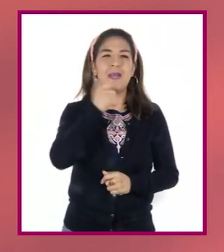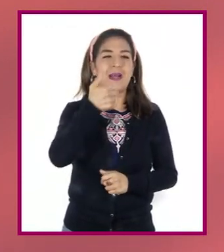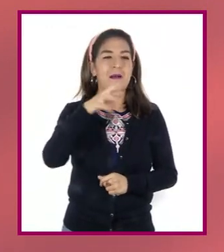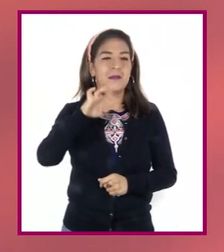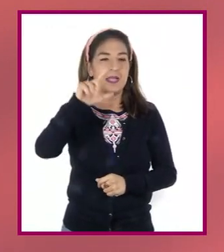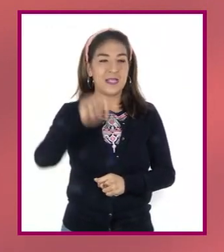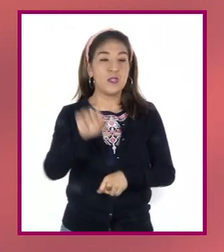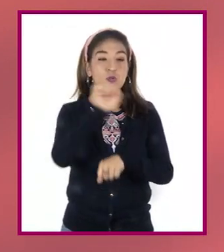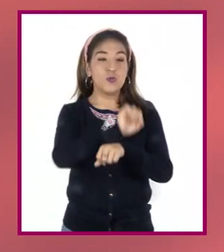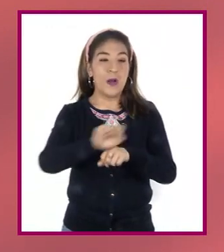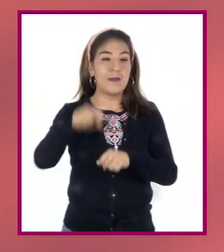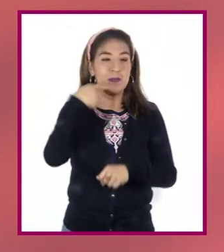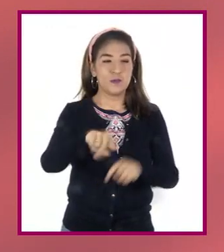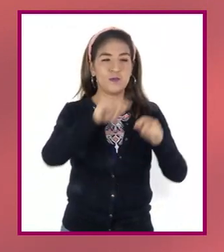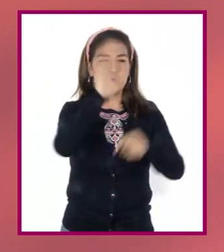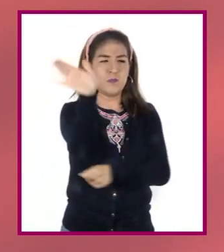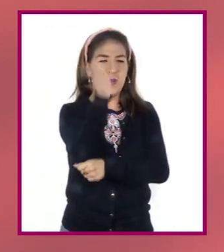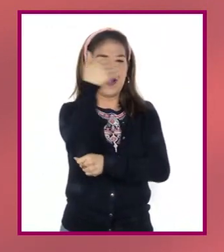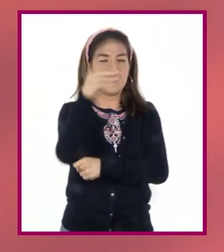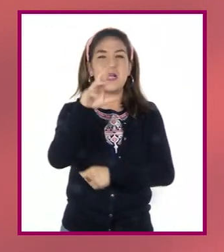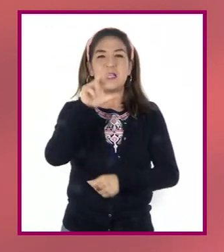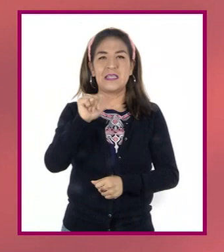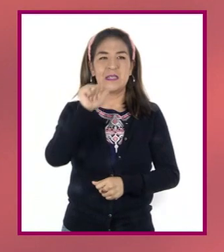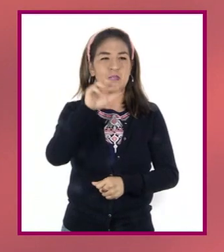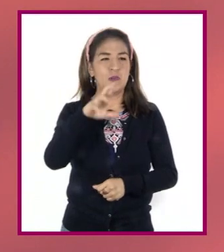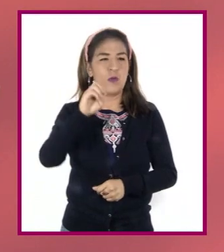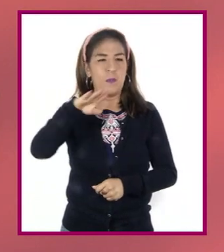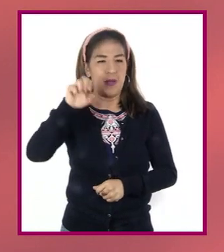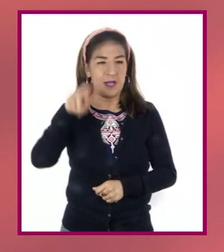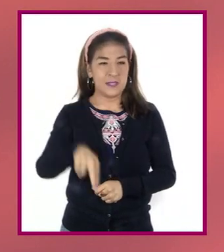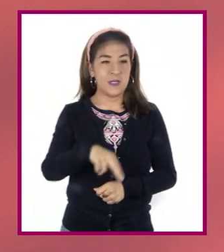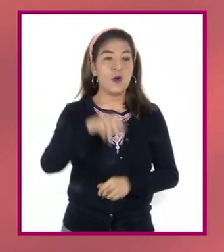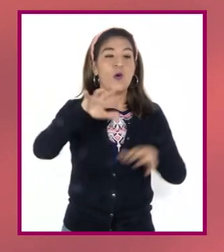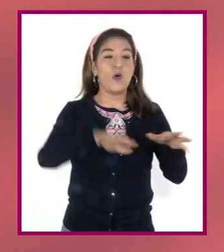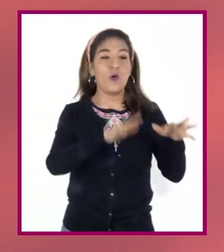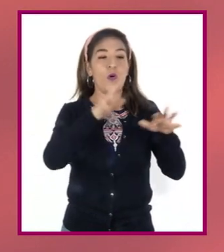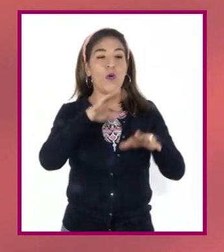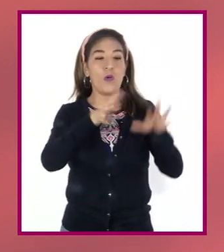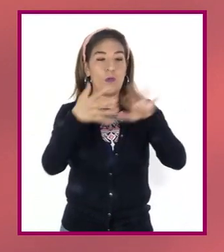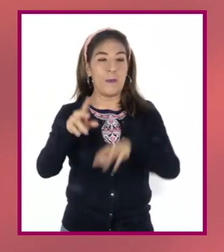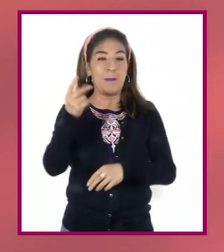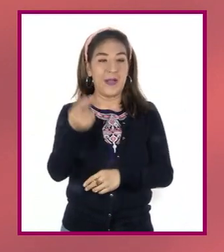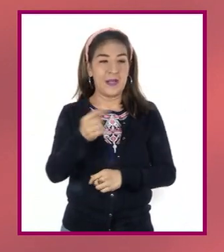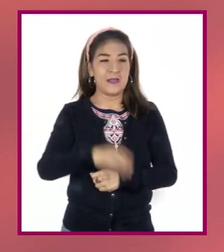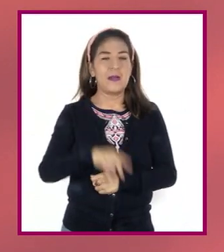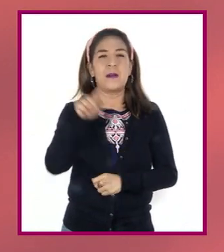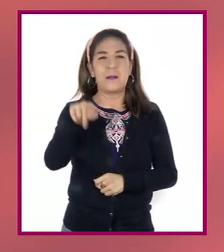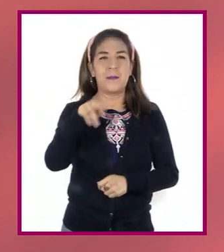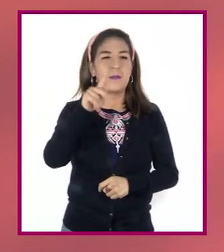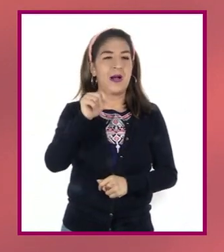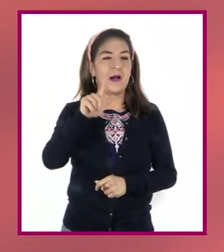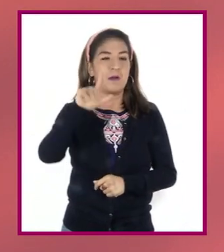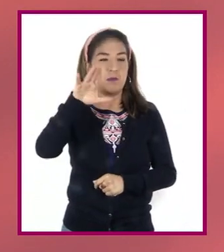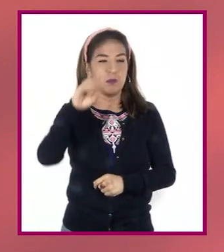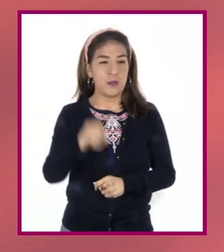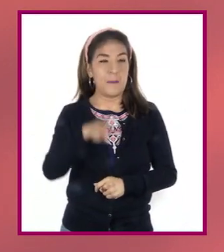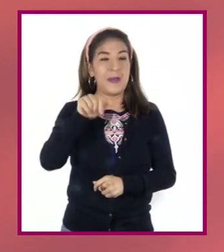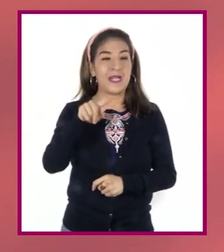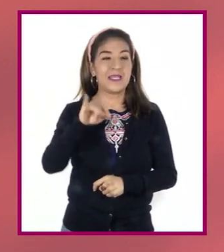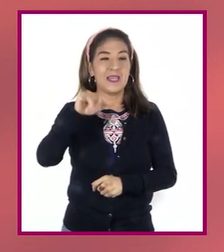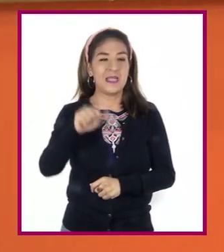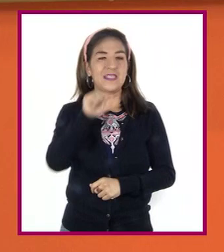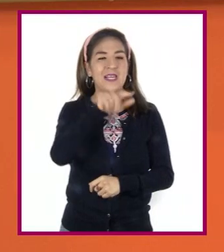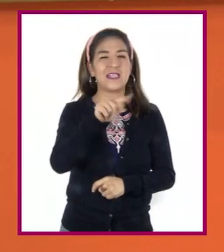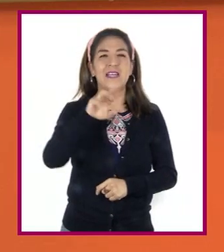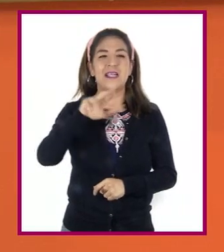de Ramón López Velarde. Oda al perro, de Pablo Neruda, y Ataraxia, de Matías Georg Castro